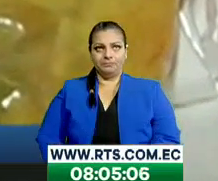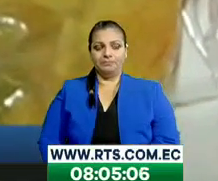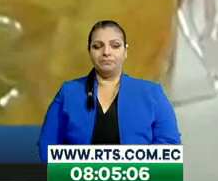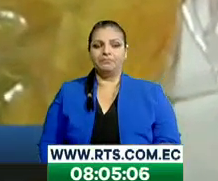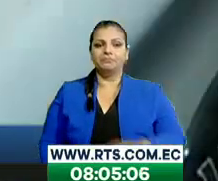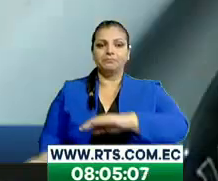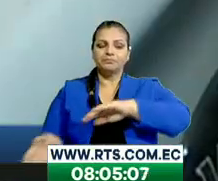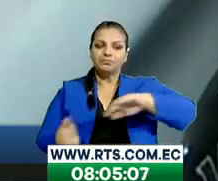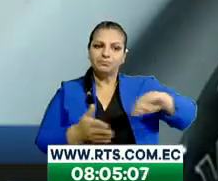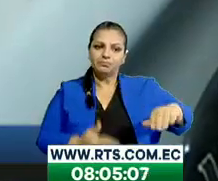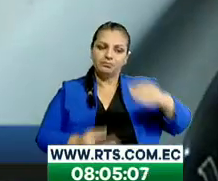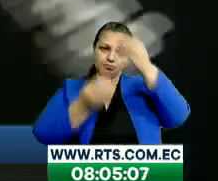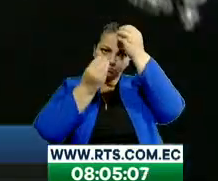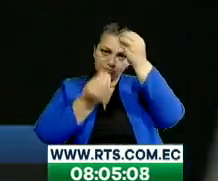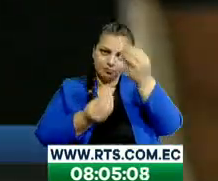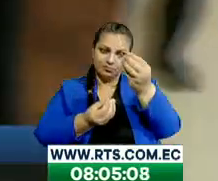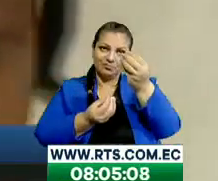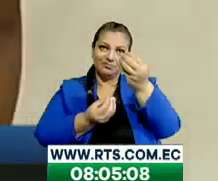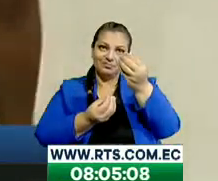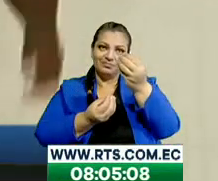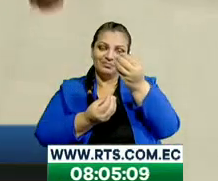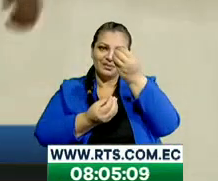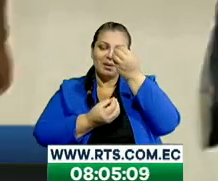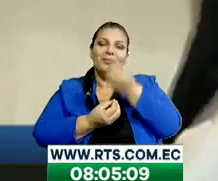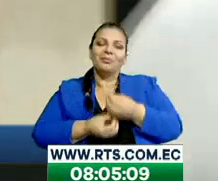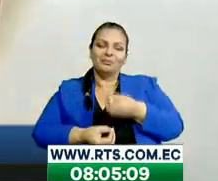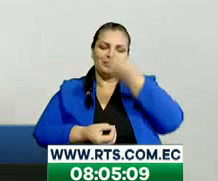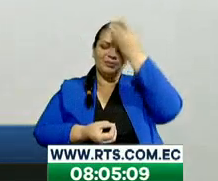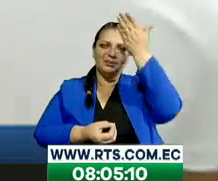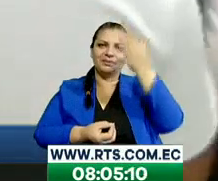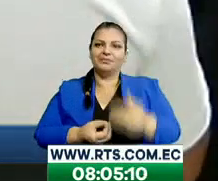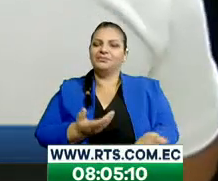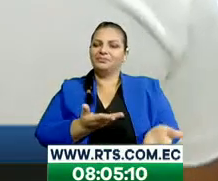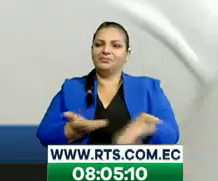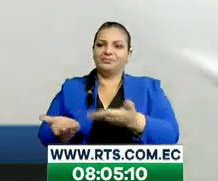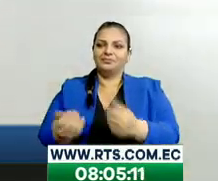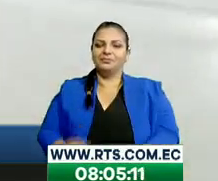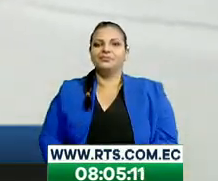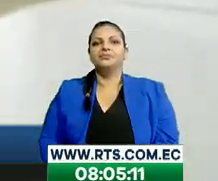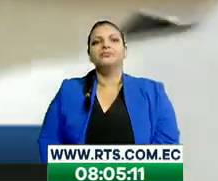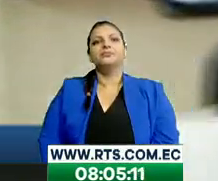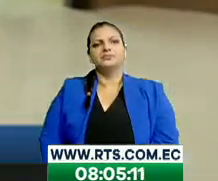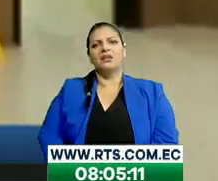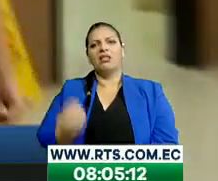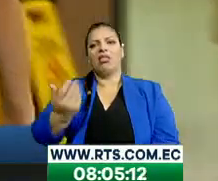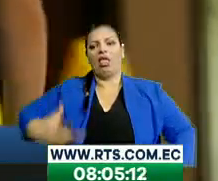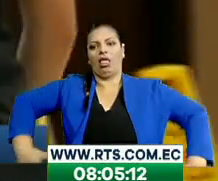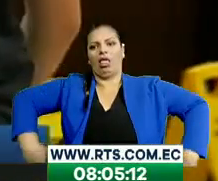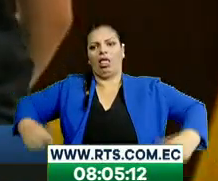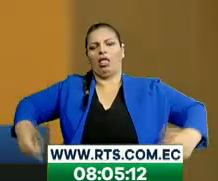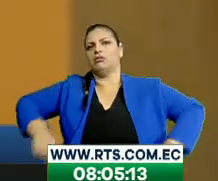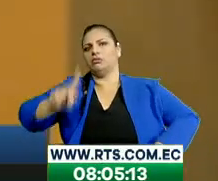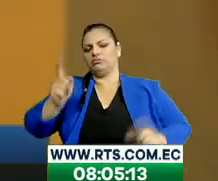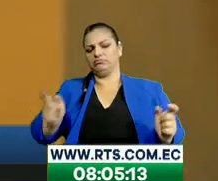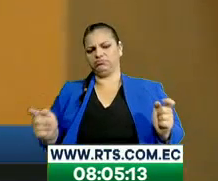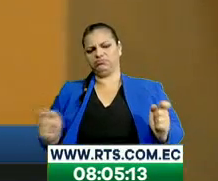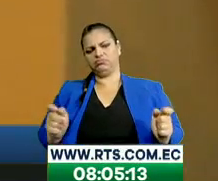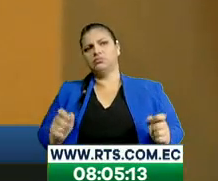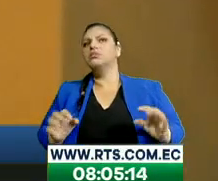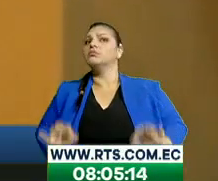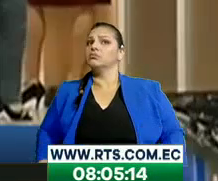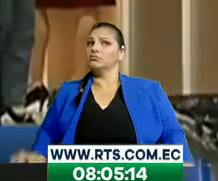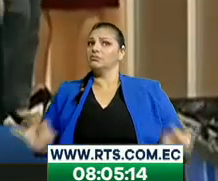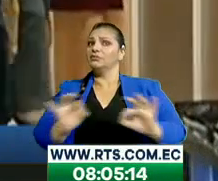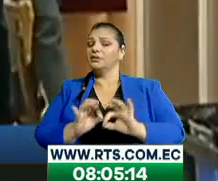bienvenidos. Cuidemos el billete, no le estemos regalando. Decomisan droga durante varios operativos. Dos personas fueron